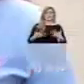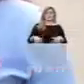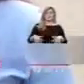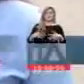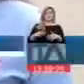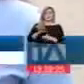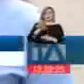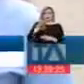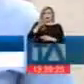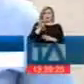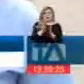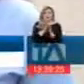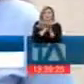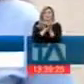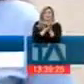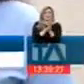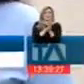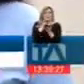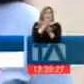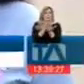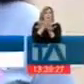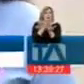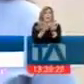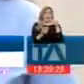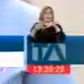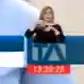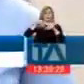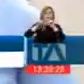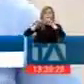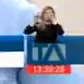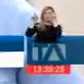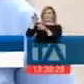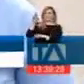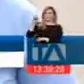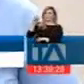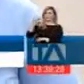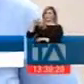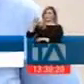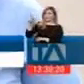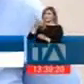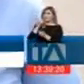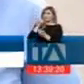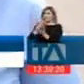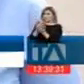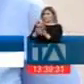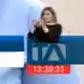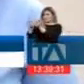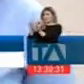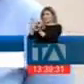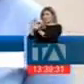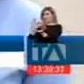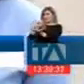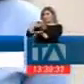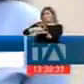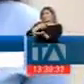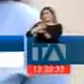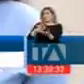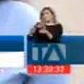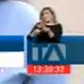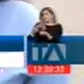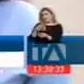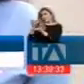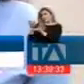a poner denuncias, sino que le dimos todas las pruebas a laboratorios Roche para que ellos comuniquen al IES, porque eran medicinas que decían prohibida su